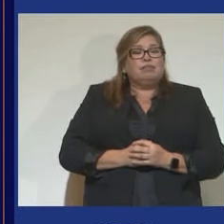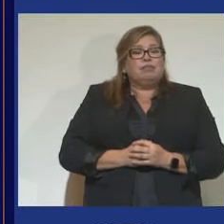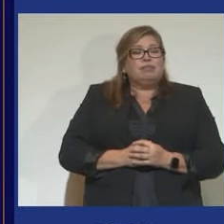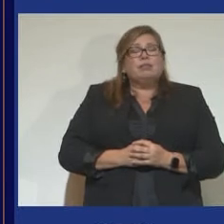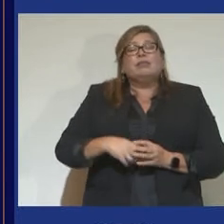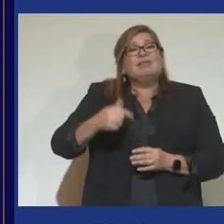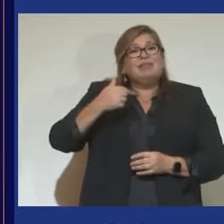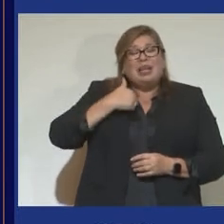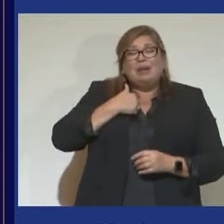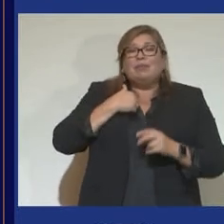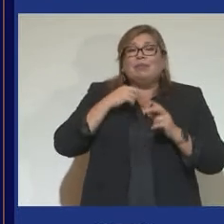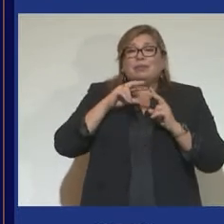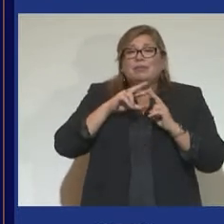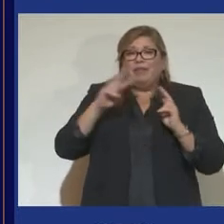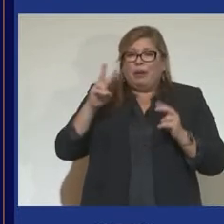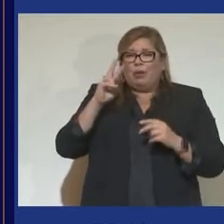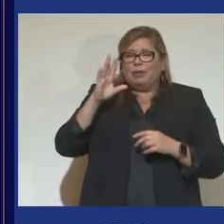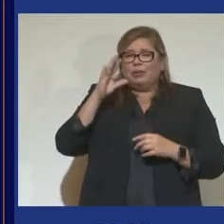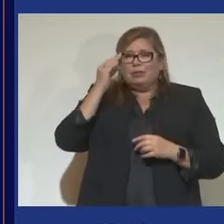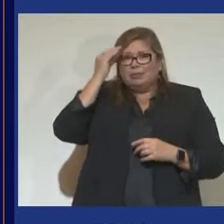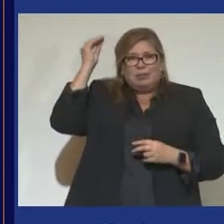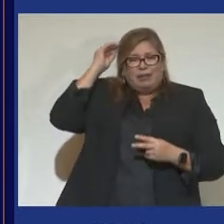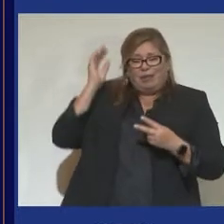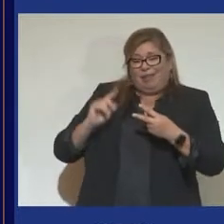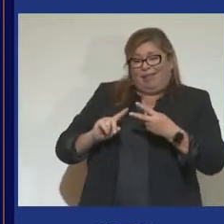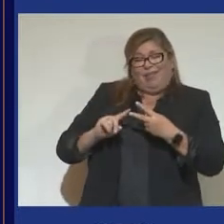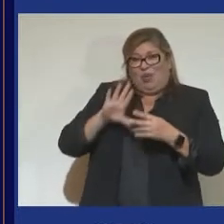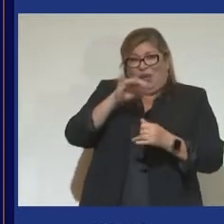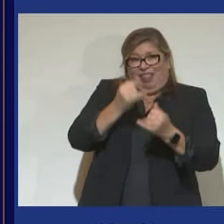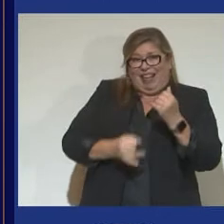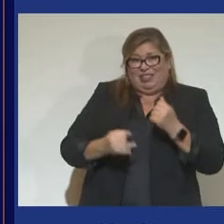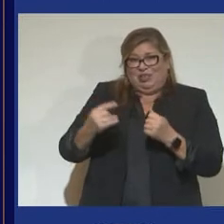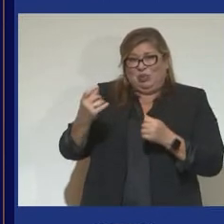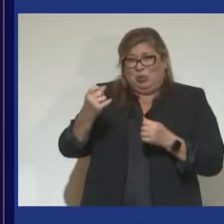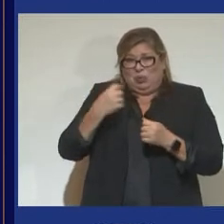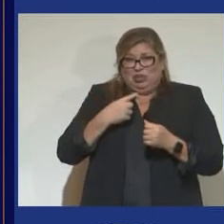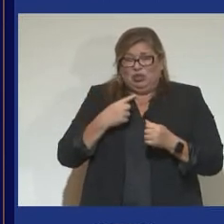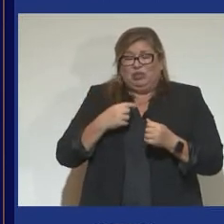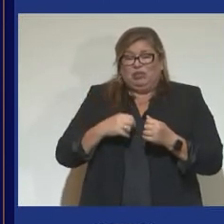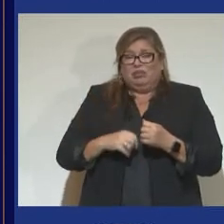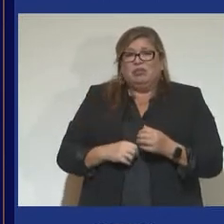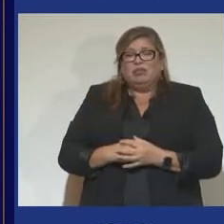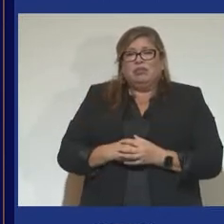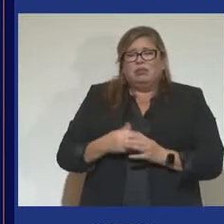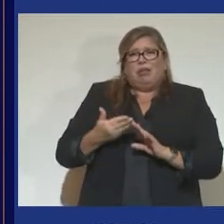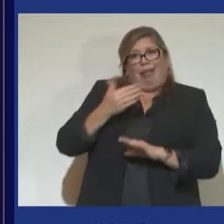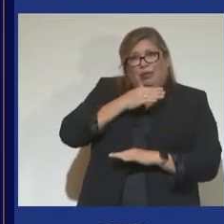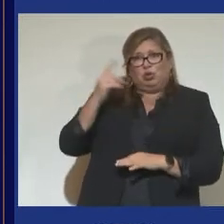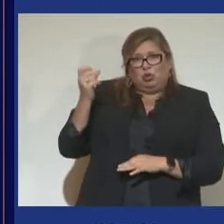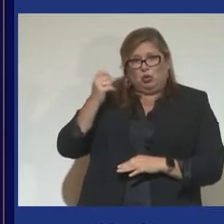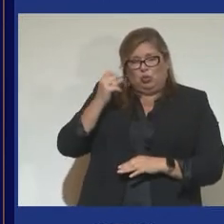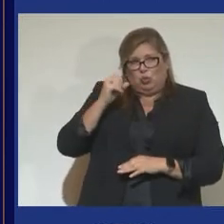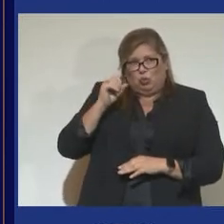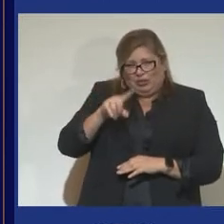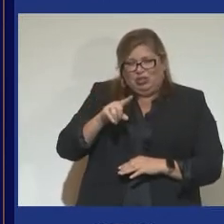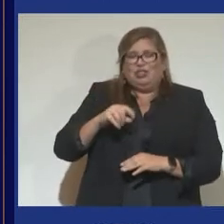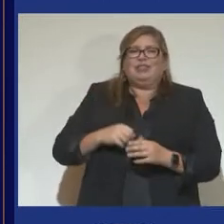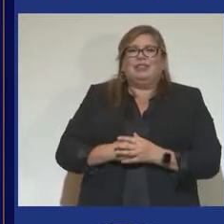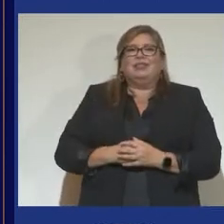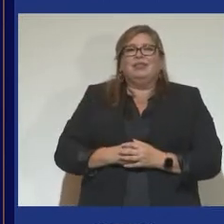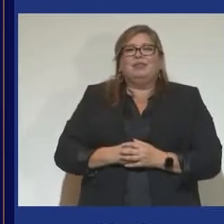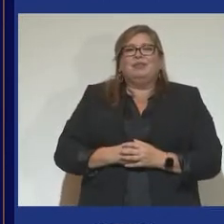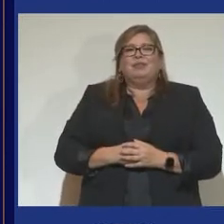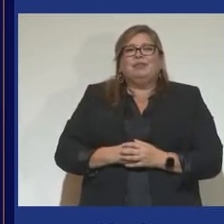consciente de la última pregunta en el contexto de su pregunta la realidad se